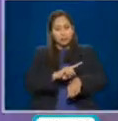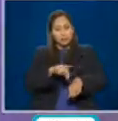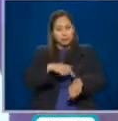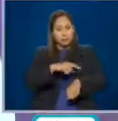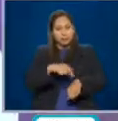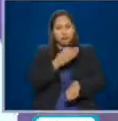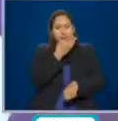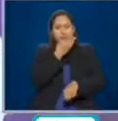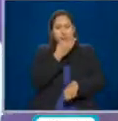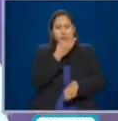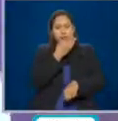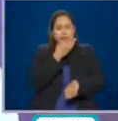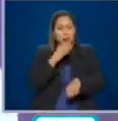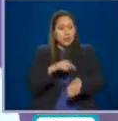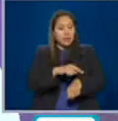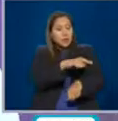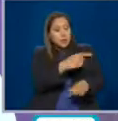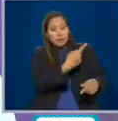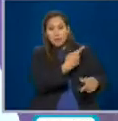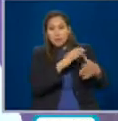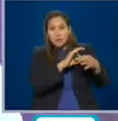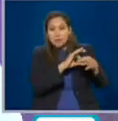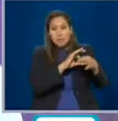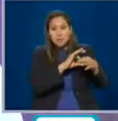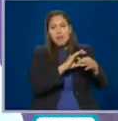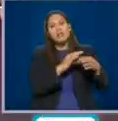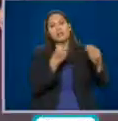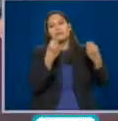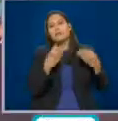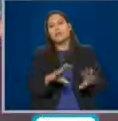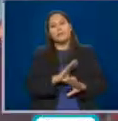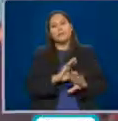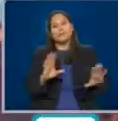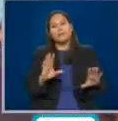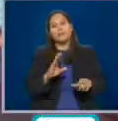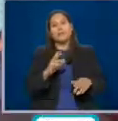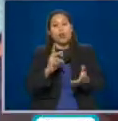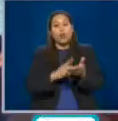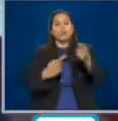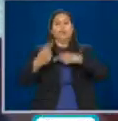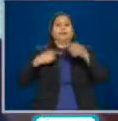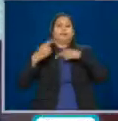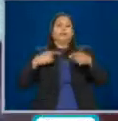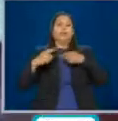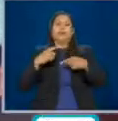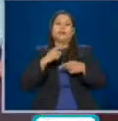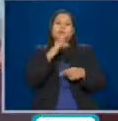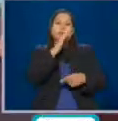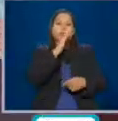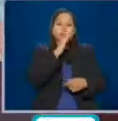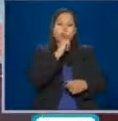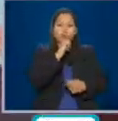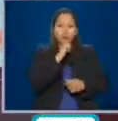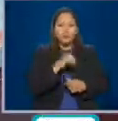que te perdiste, se perdió. exacto. Así, no hay de Oye, que, Enrique, qué no hay de fuerte. que regreso a la cinta. Claro. Exacto.